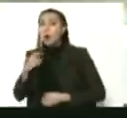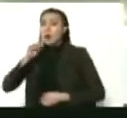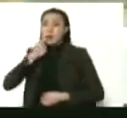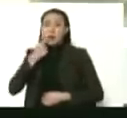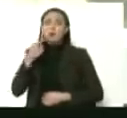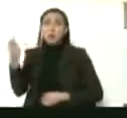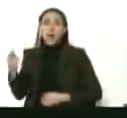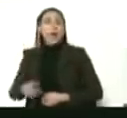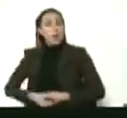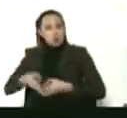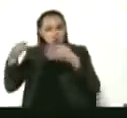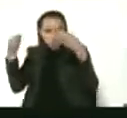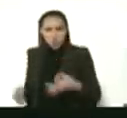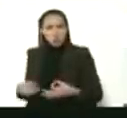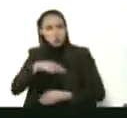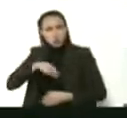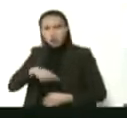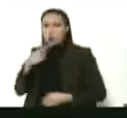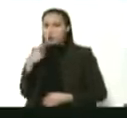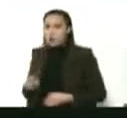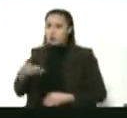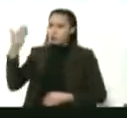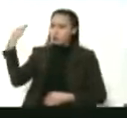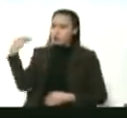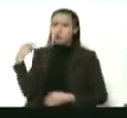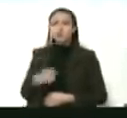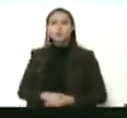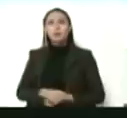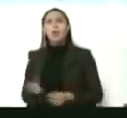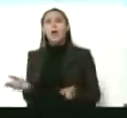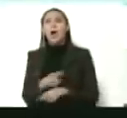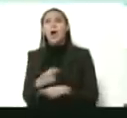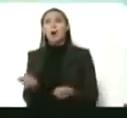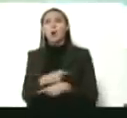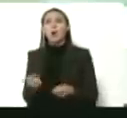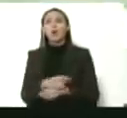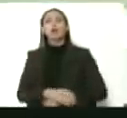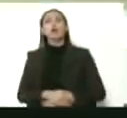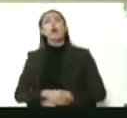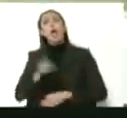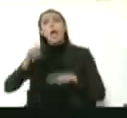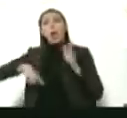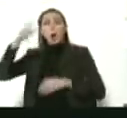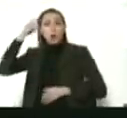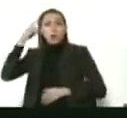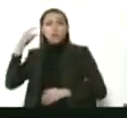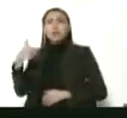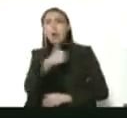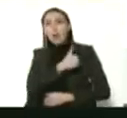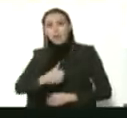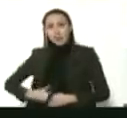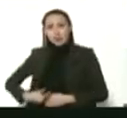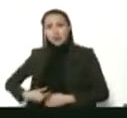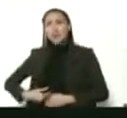hay. Lo dijimos desde agosto. El 11 de agosto, el presidente Putin